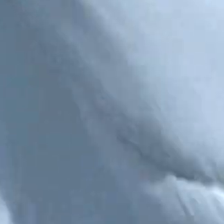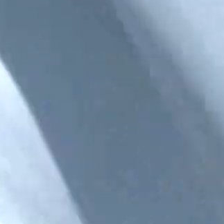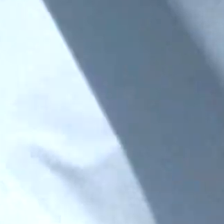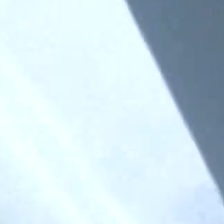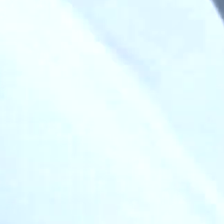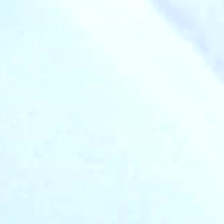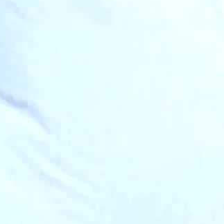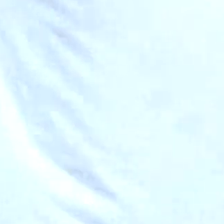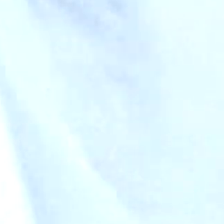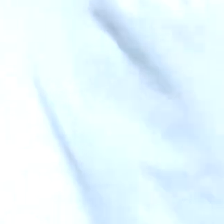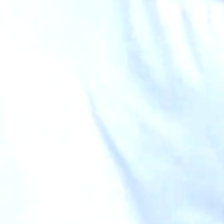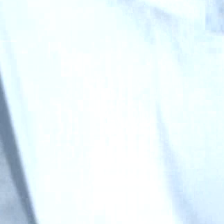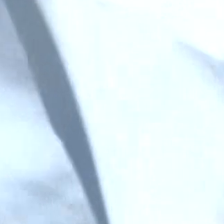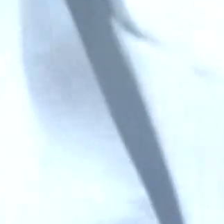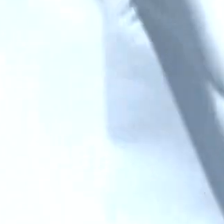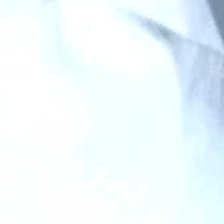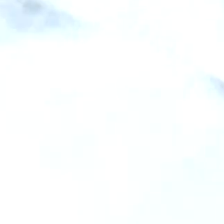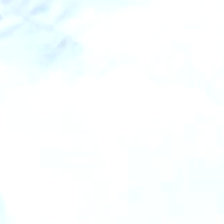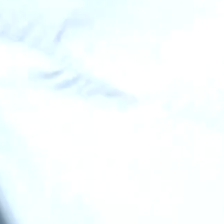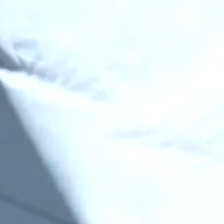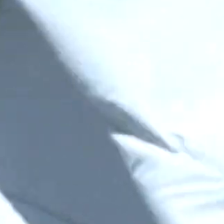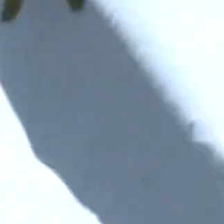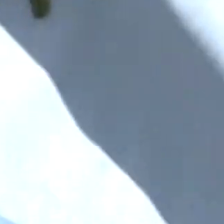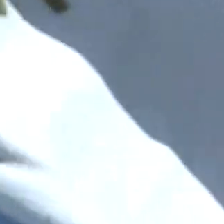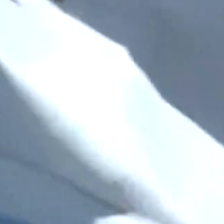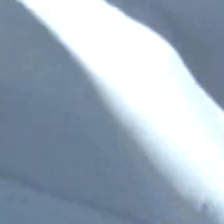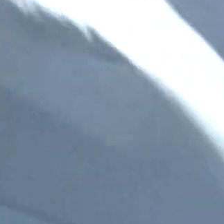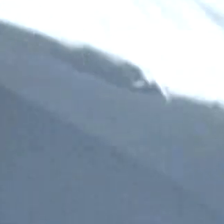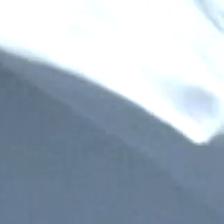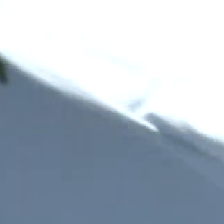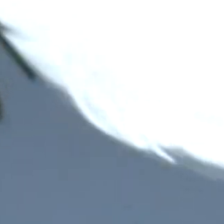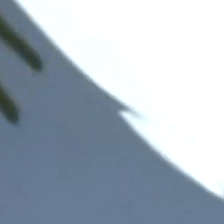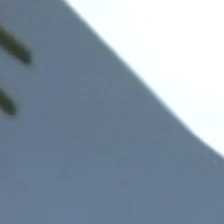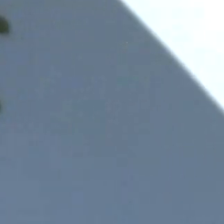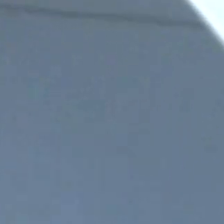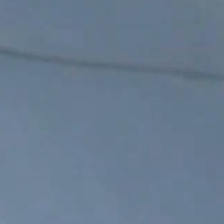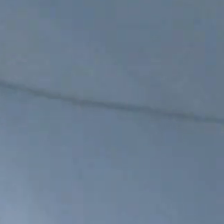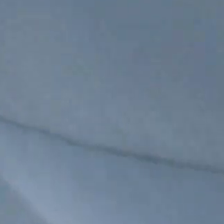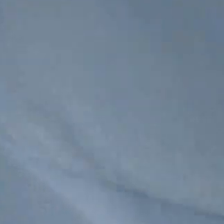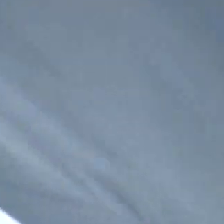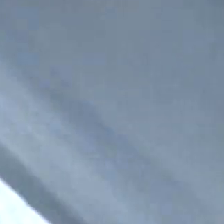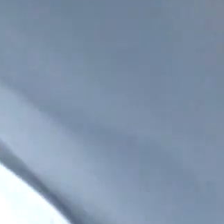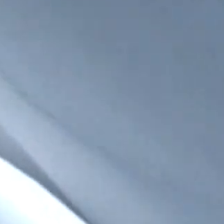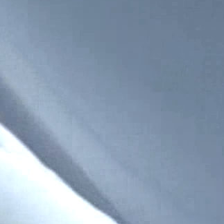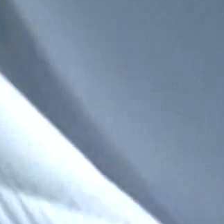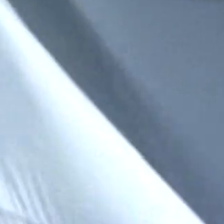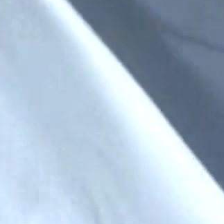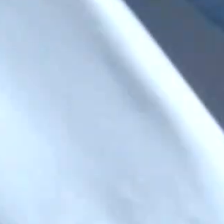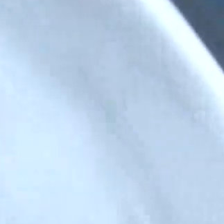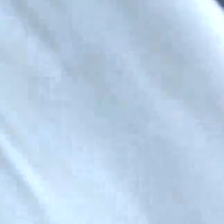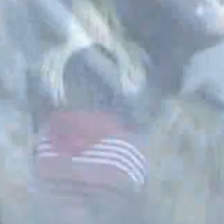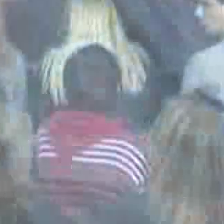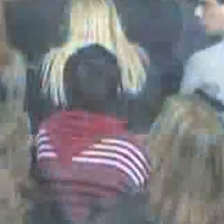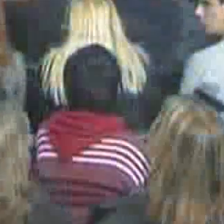televisión de todo el país y el servicio internacional RAE radiodifusión Argentina el exterior con motivo de realizarse anuncios e